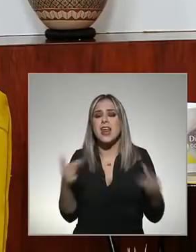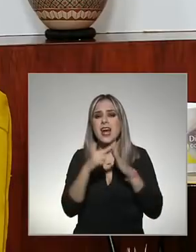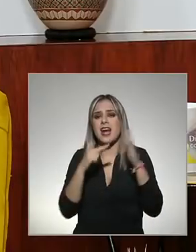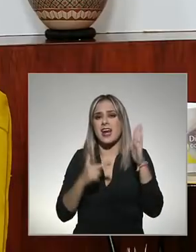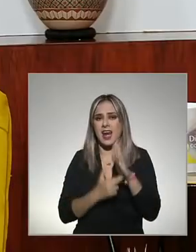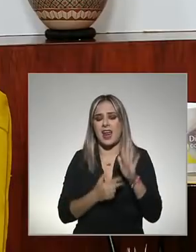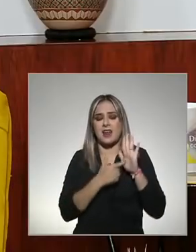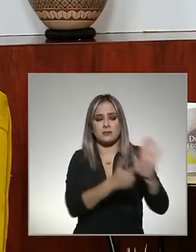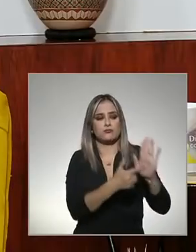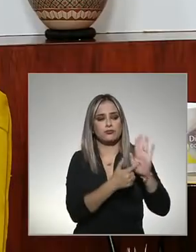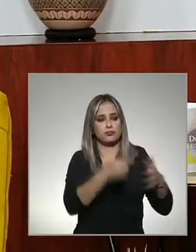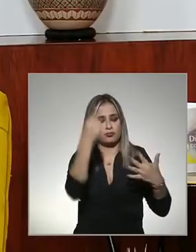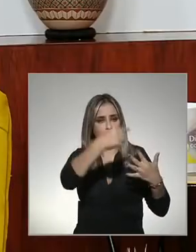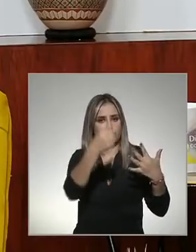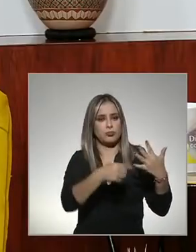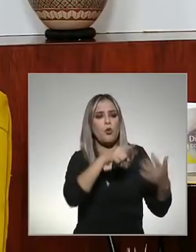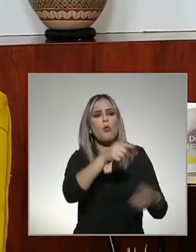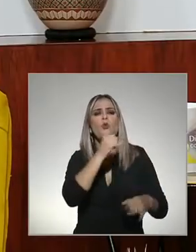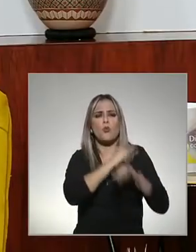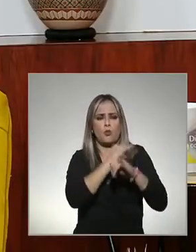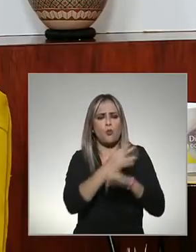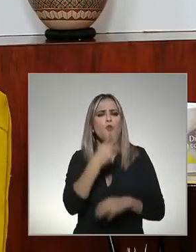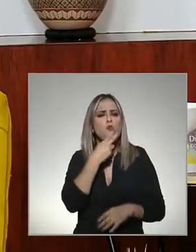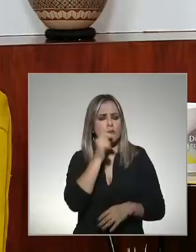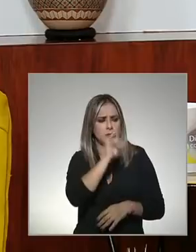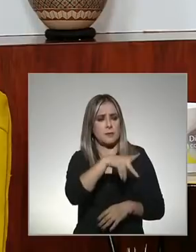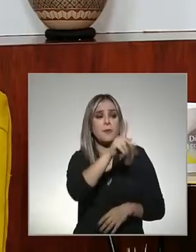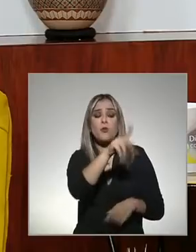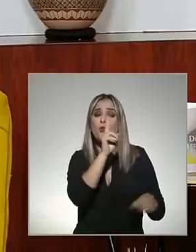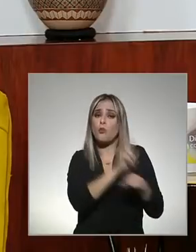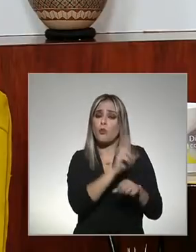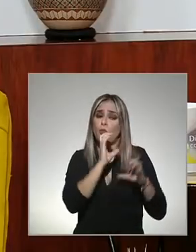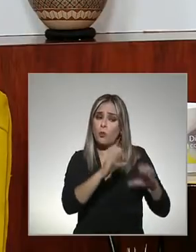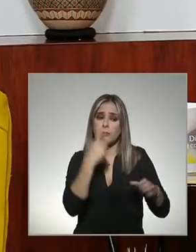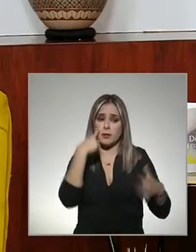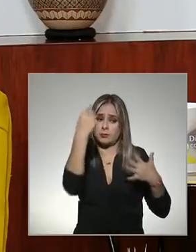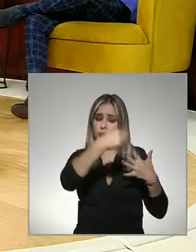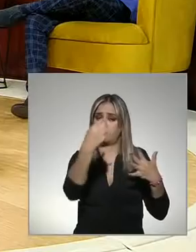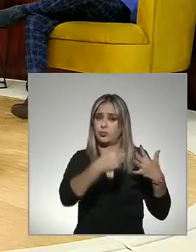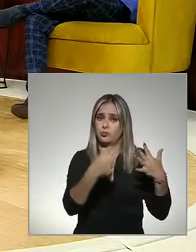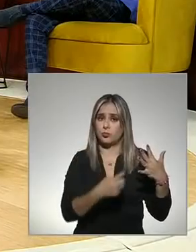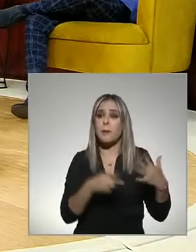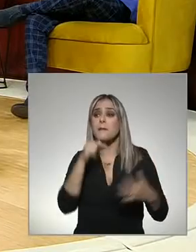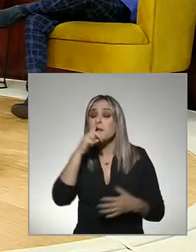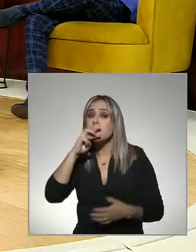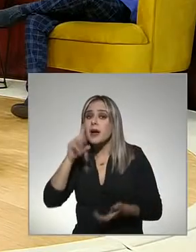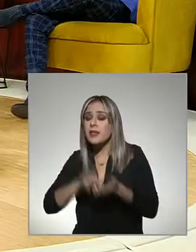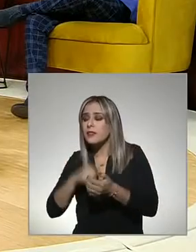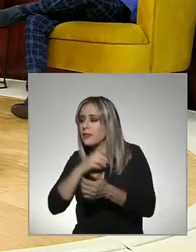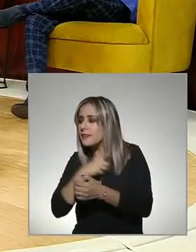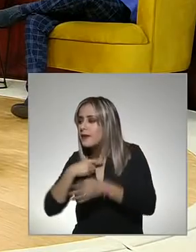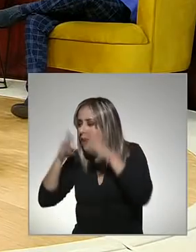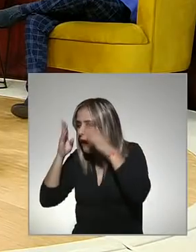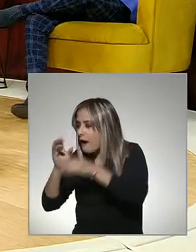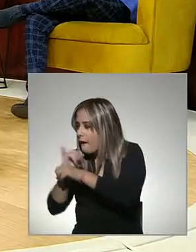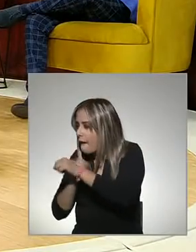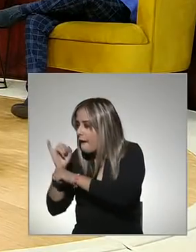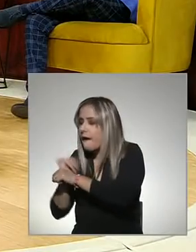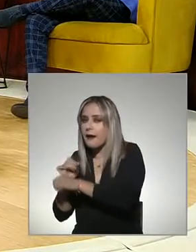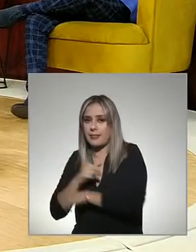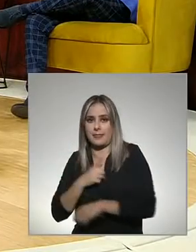que están corriendo, que es real y como papás tenemos que informarnos, no le regales el celular